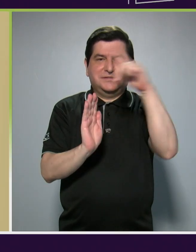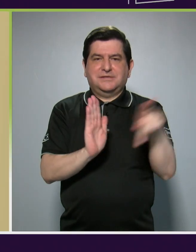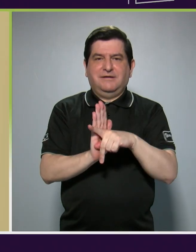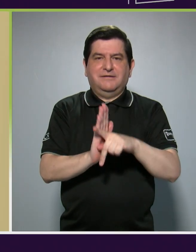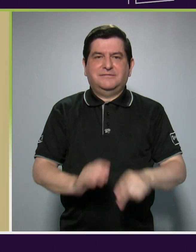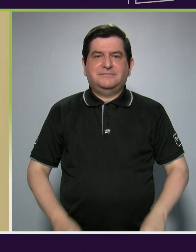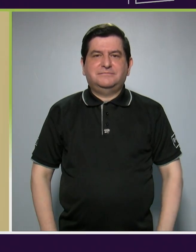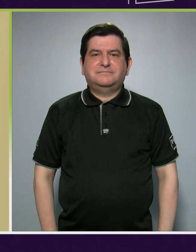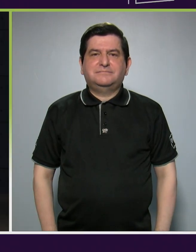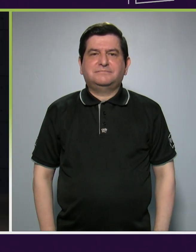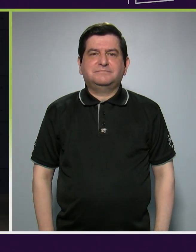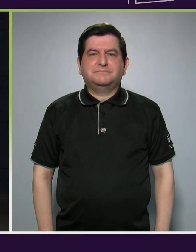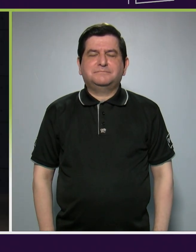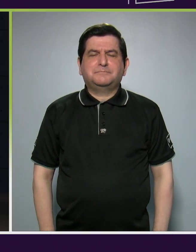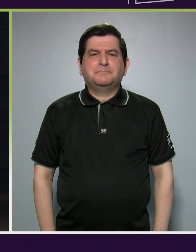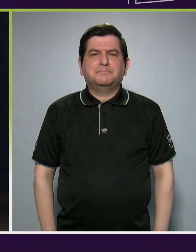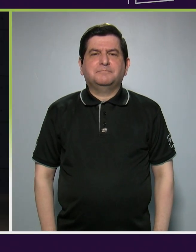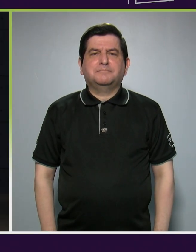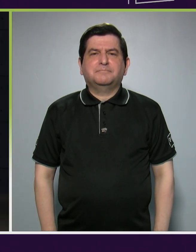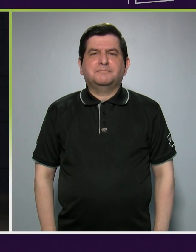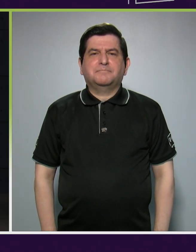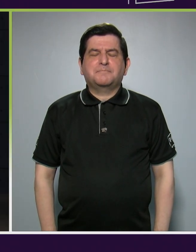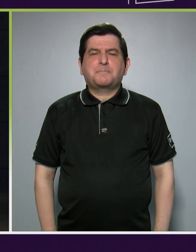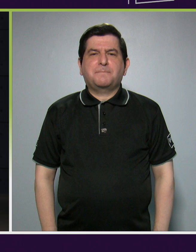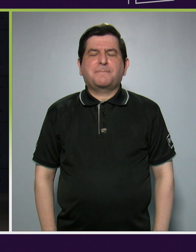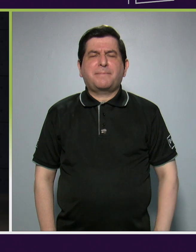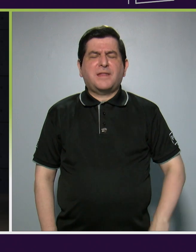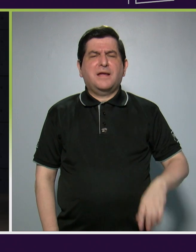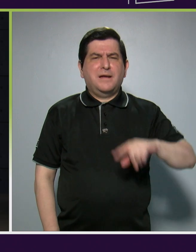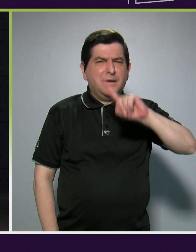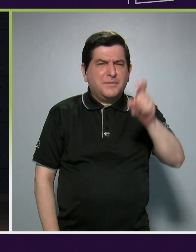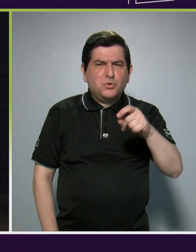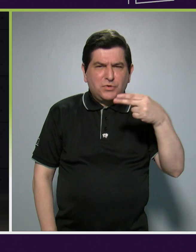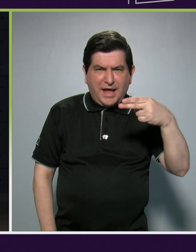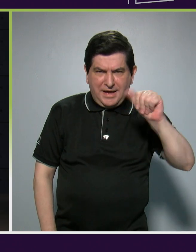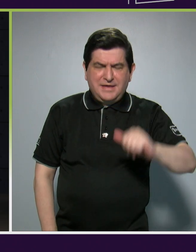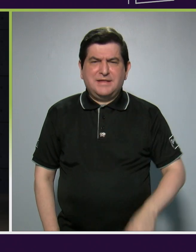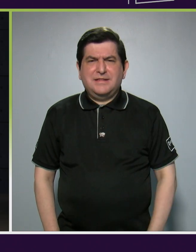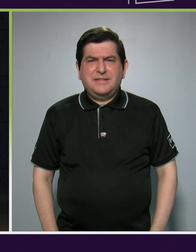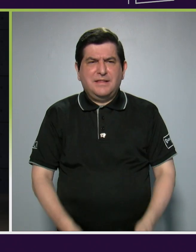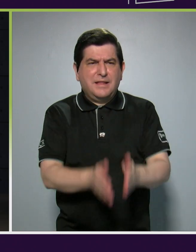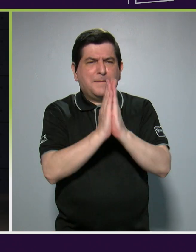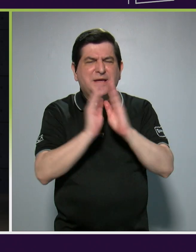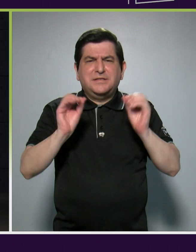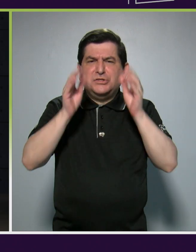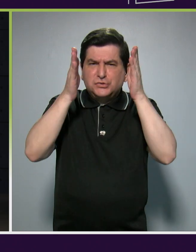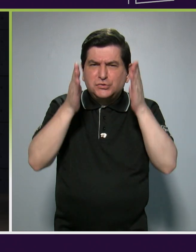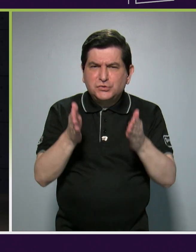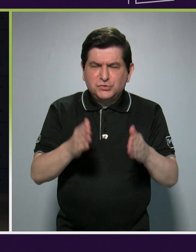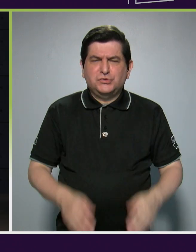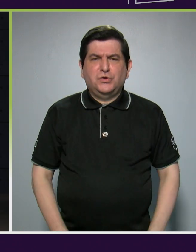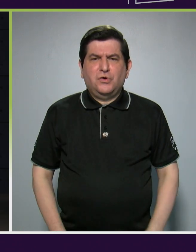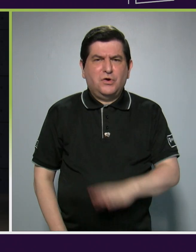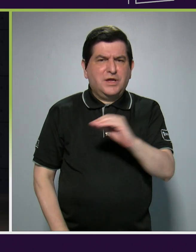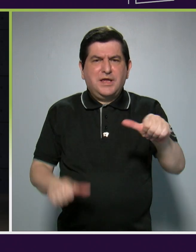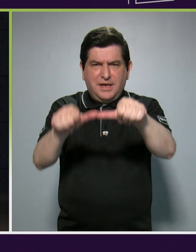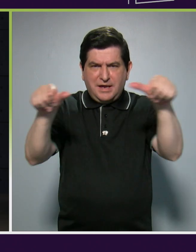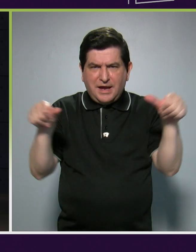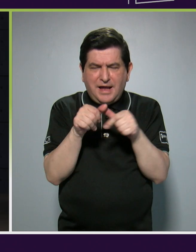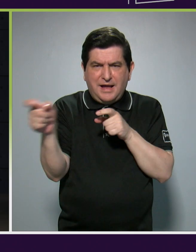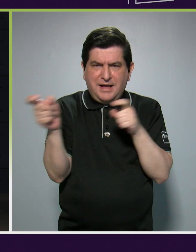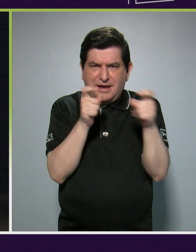Constitucional. Y también, bueno, Hilda, ese llamado también al cuerpo docente, ¿verdad?, y administrativo de los